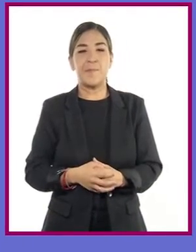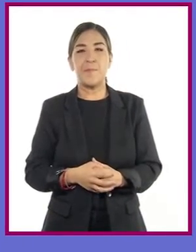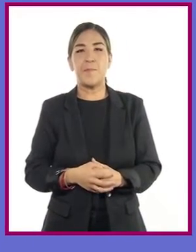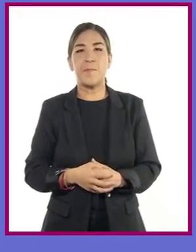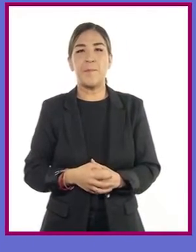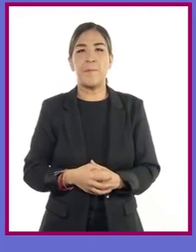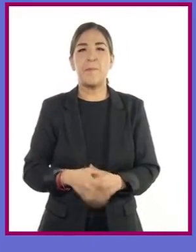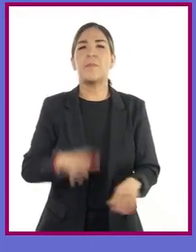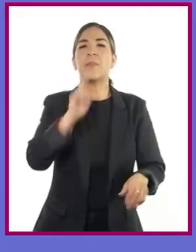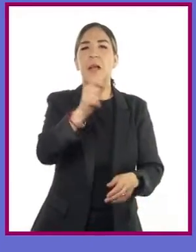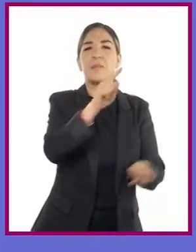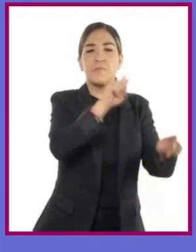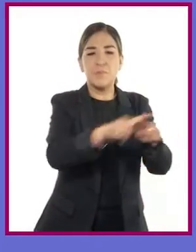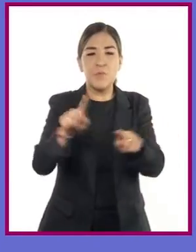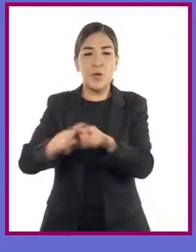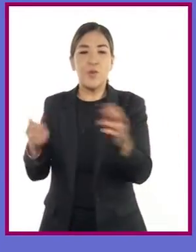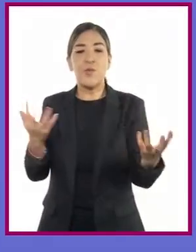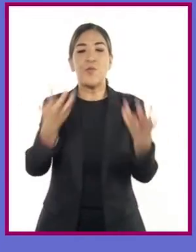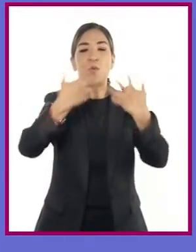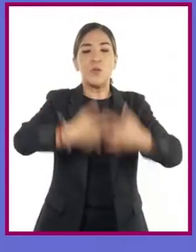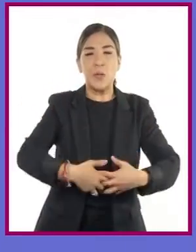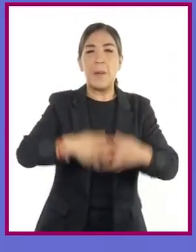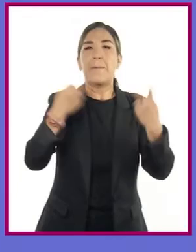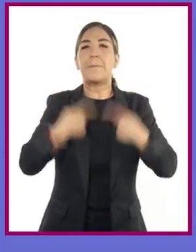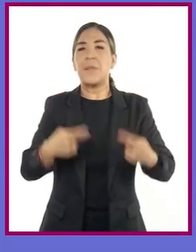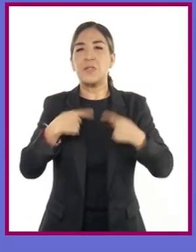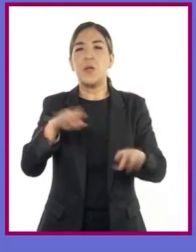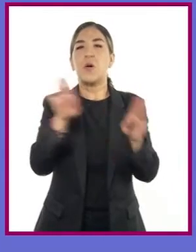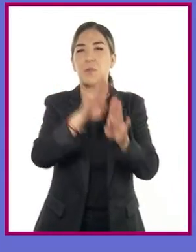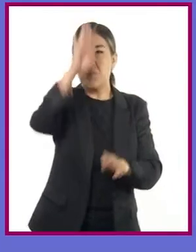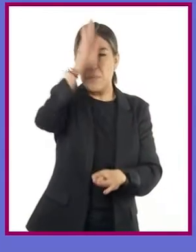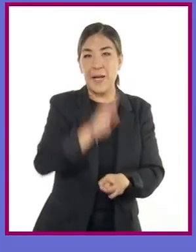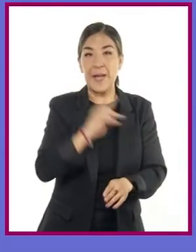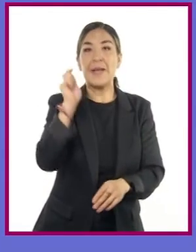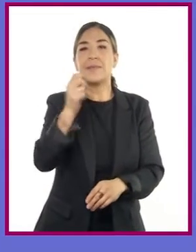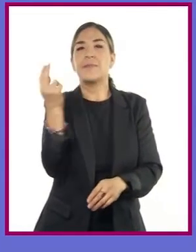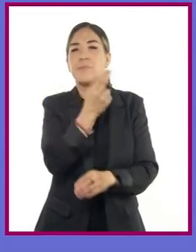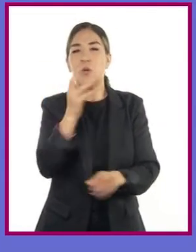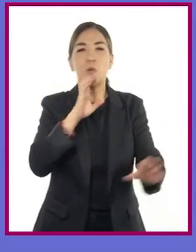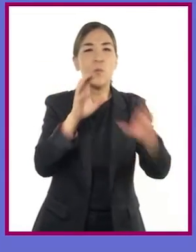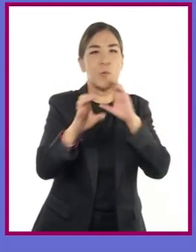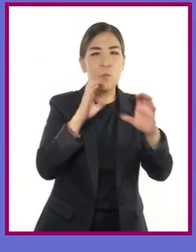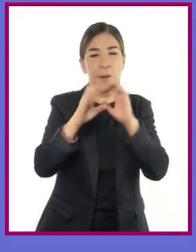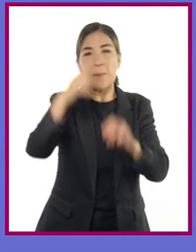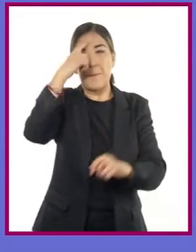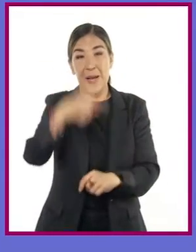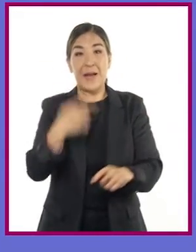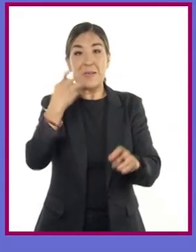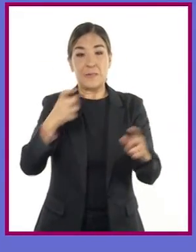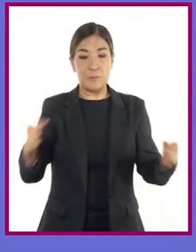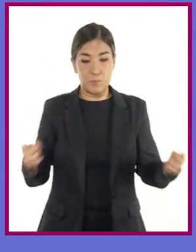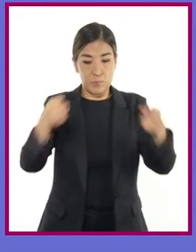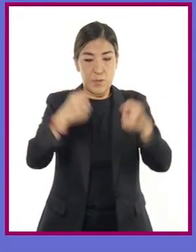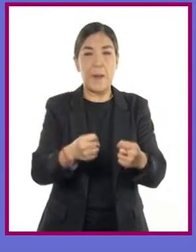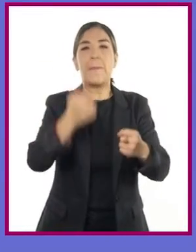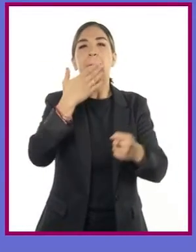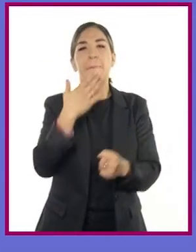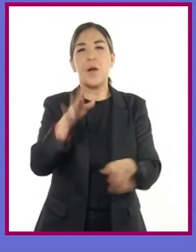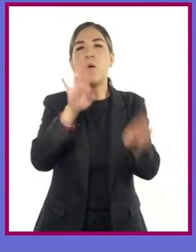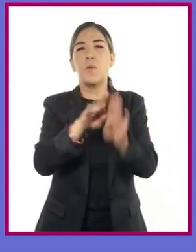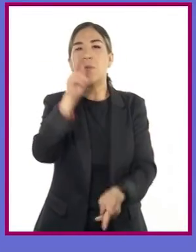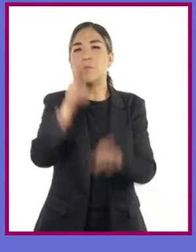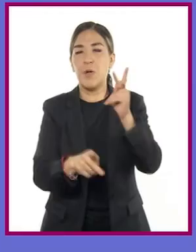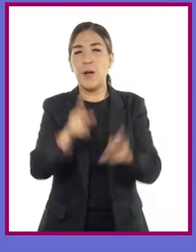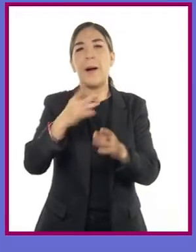Entre las múltiples funciones de los mediadores está la gestión de la comunicación para propiciar que el encuentro de las partes se dé en un